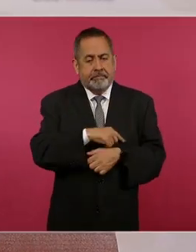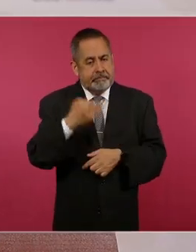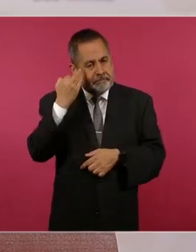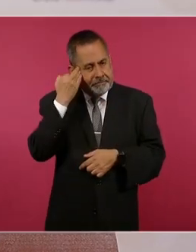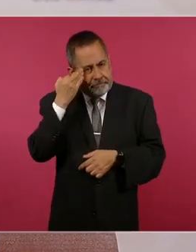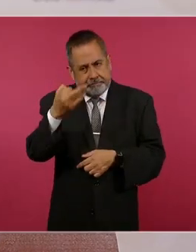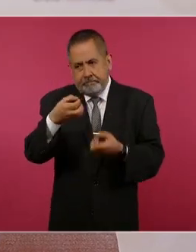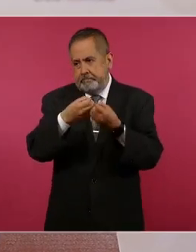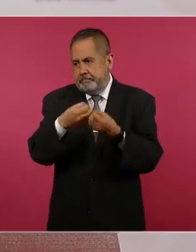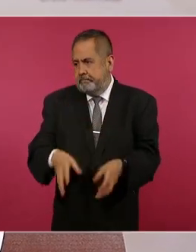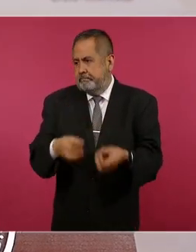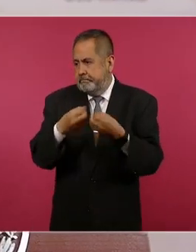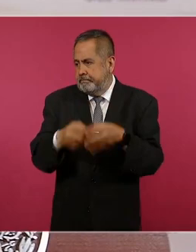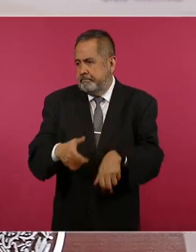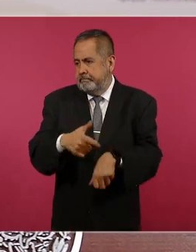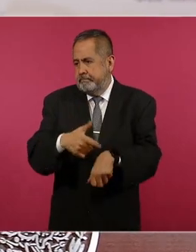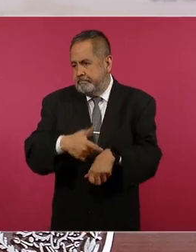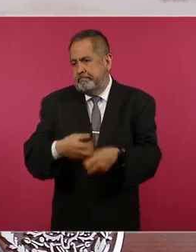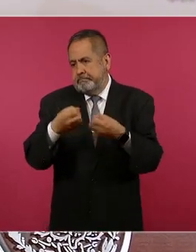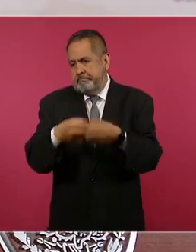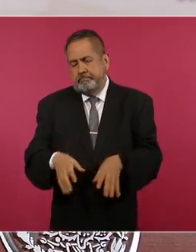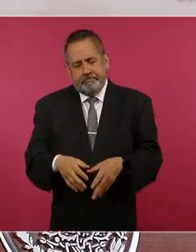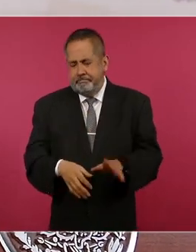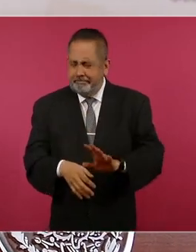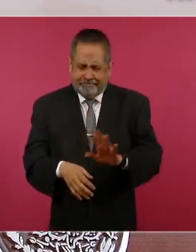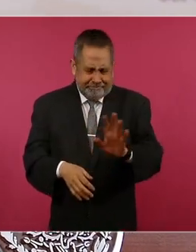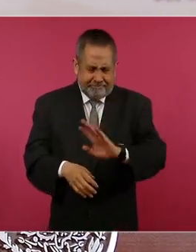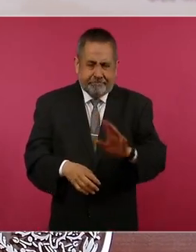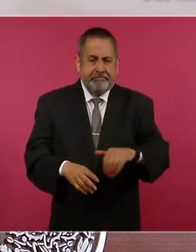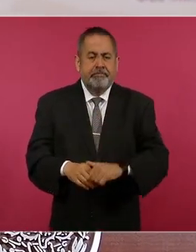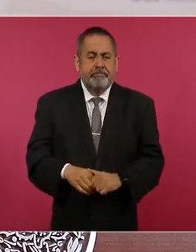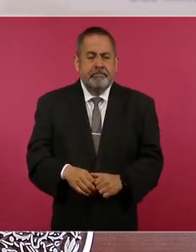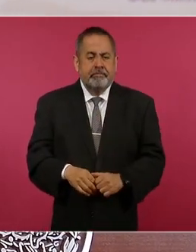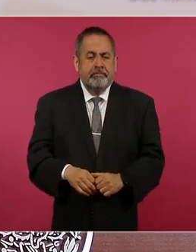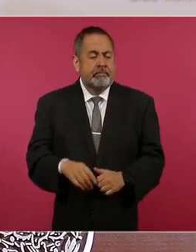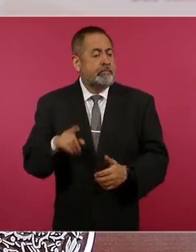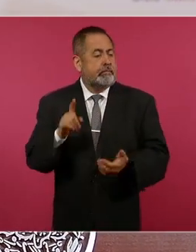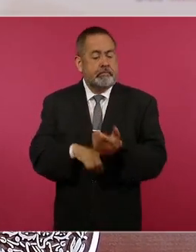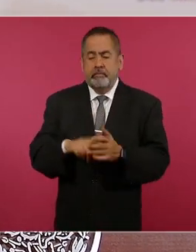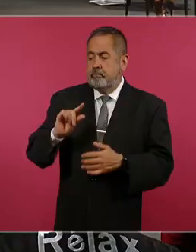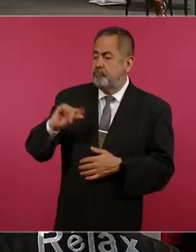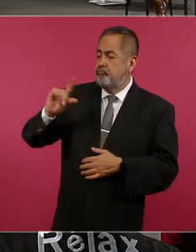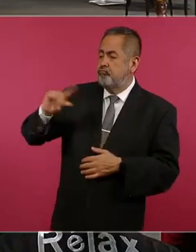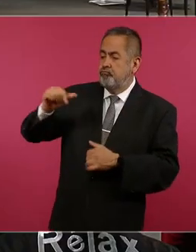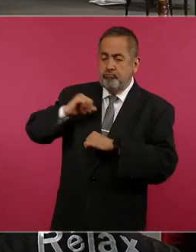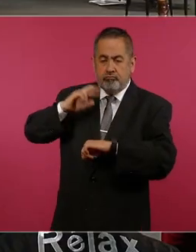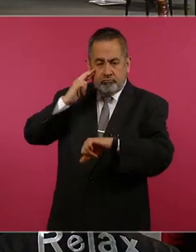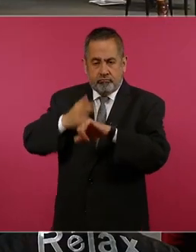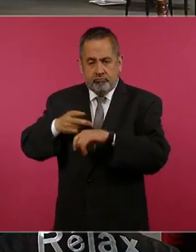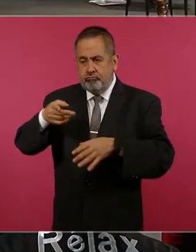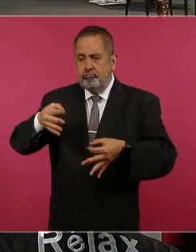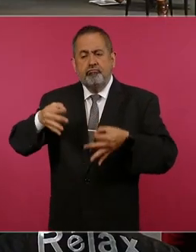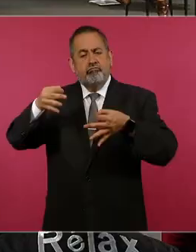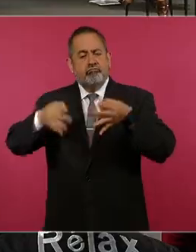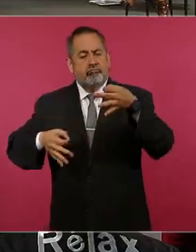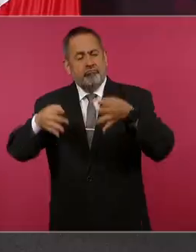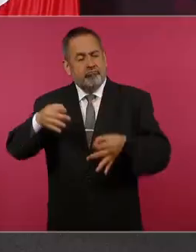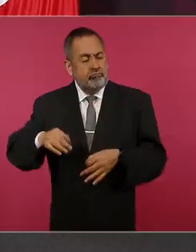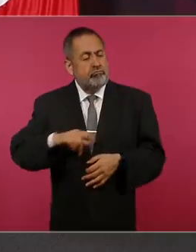incluso las autoridades encargadas de impartir justicia